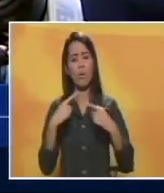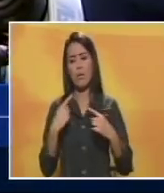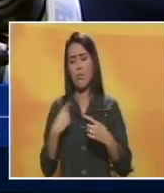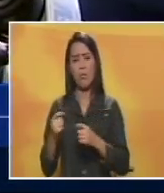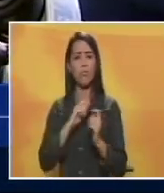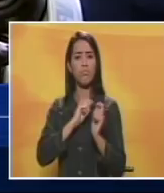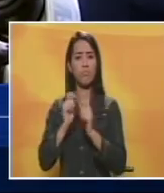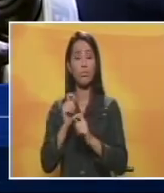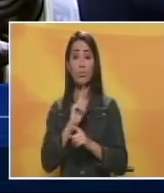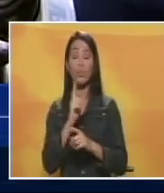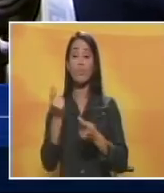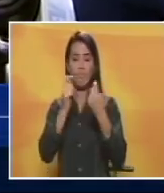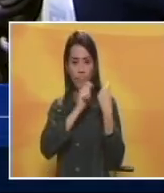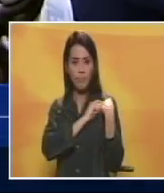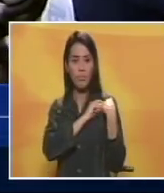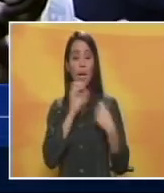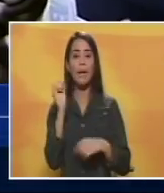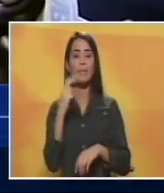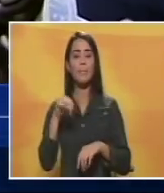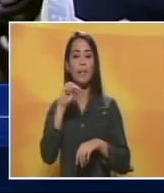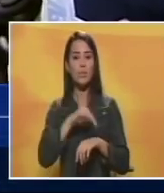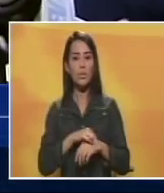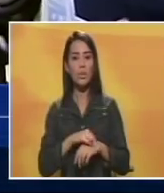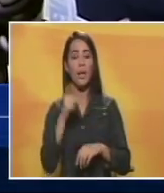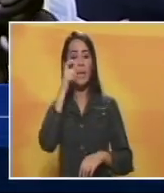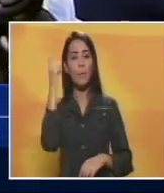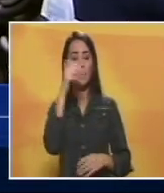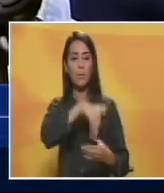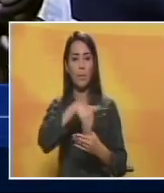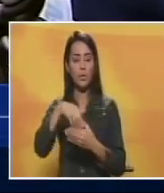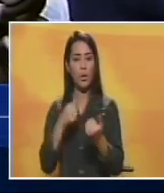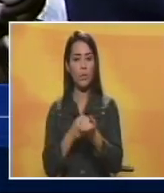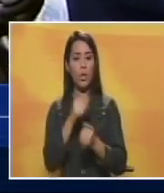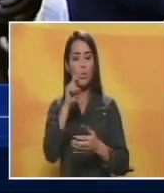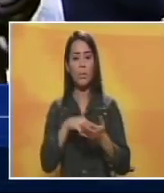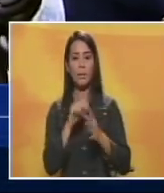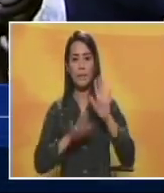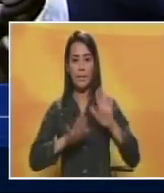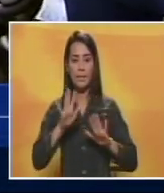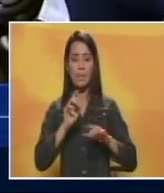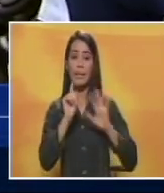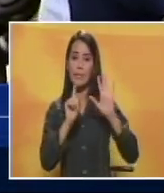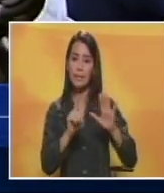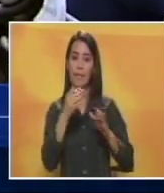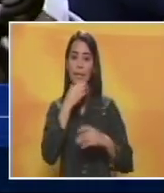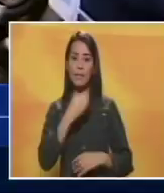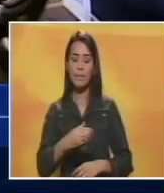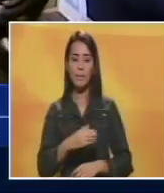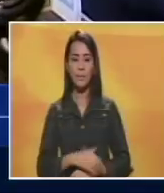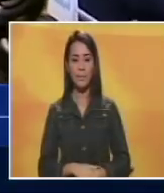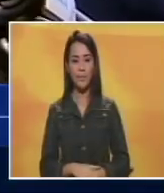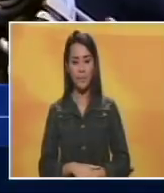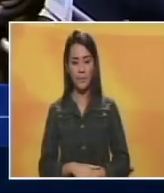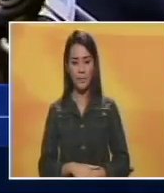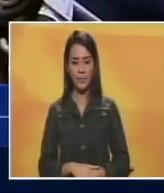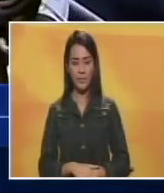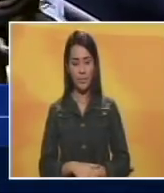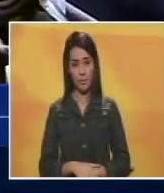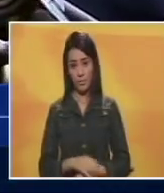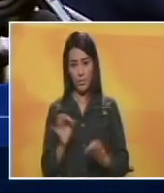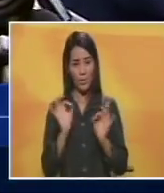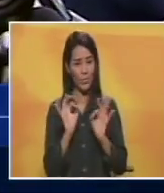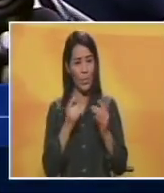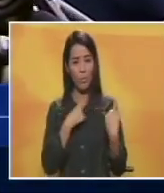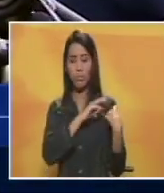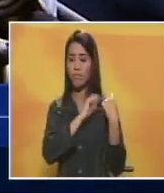investidura porque la Asamblea Nacional, que el pueblo votó en el año 2015, el 6 de diciembre, no me quitó